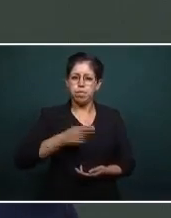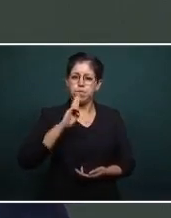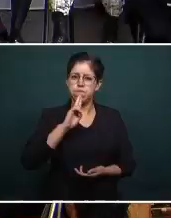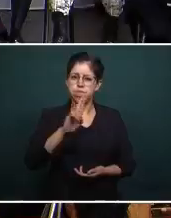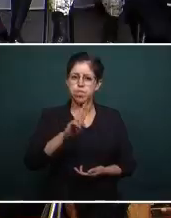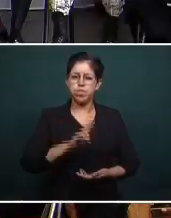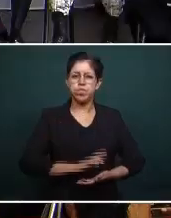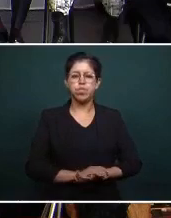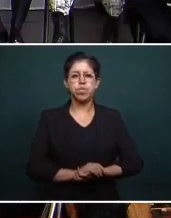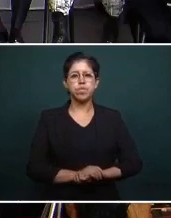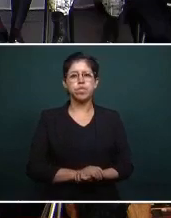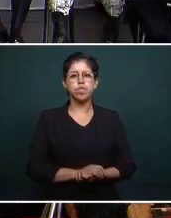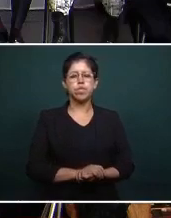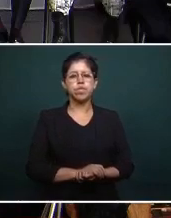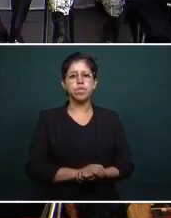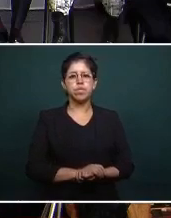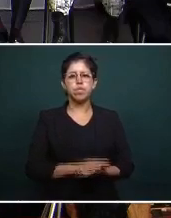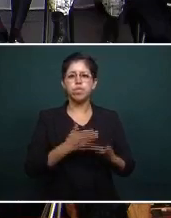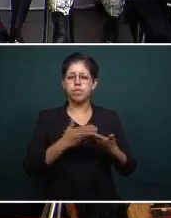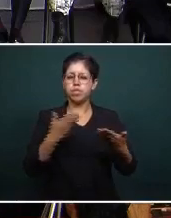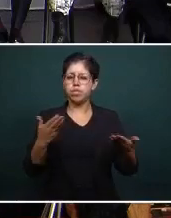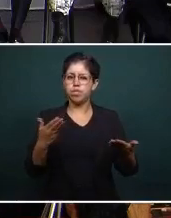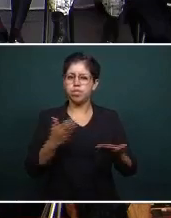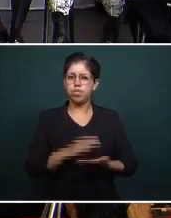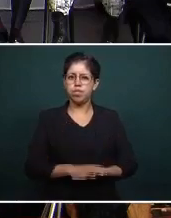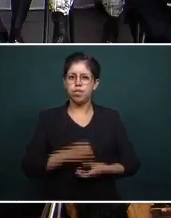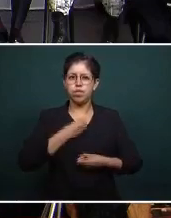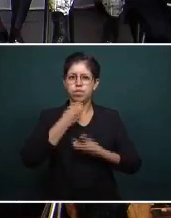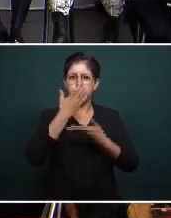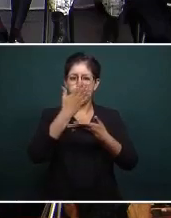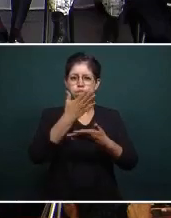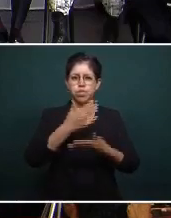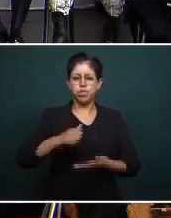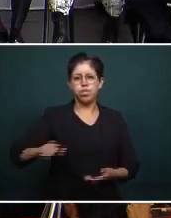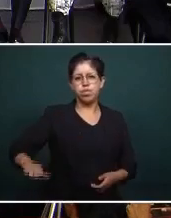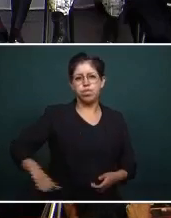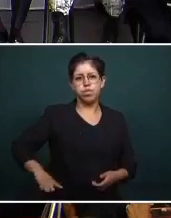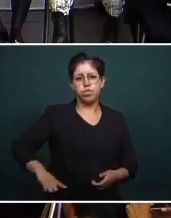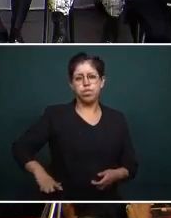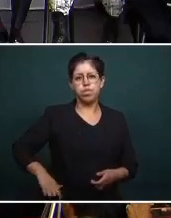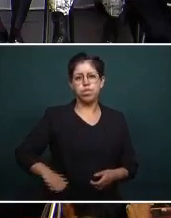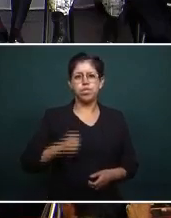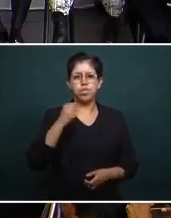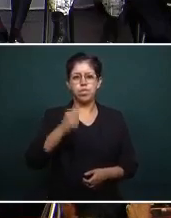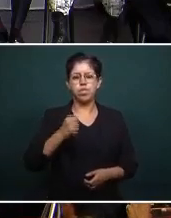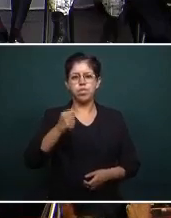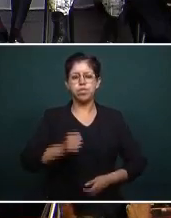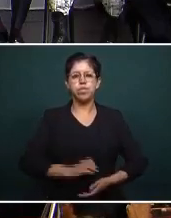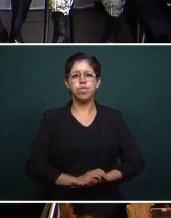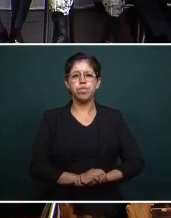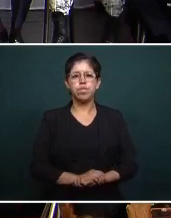respuestas. Entonces, le damos la palabra al ciudadano gobernador.